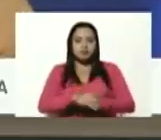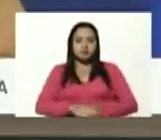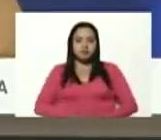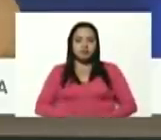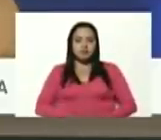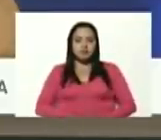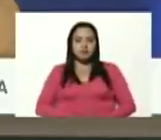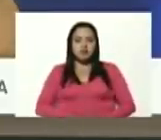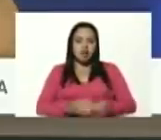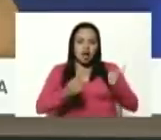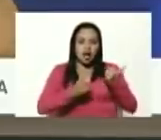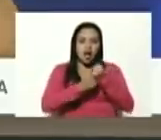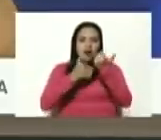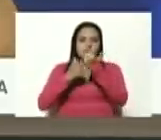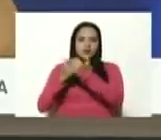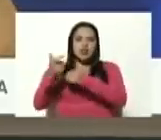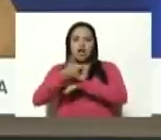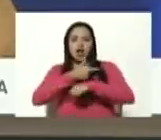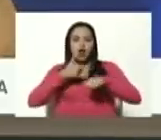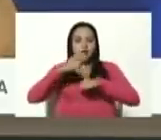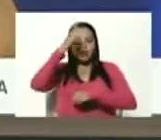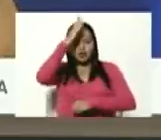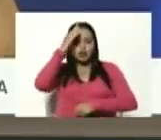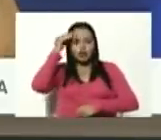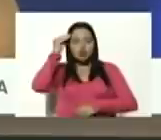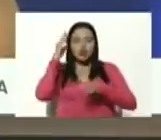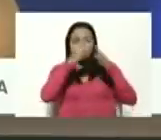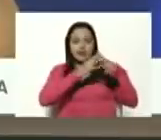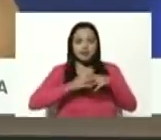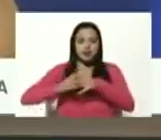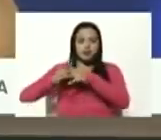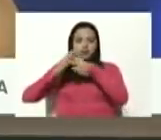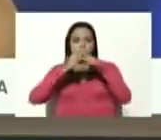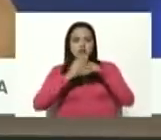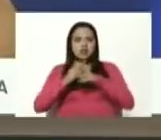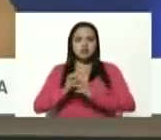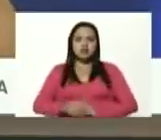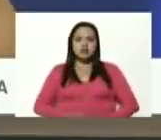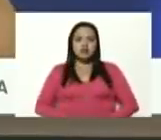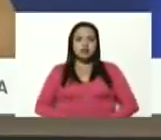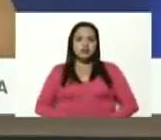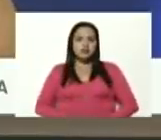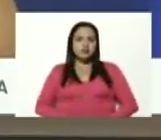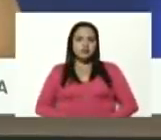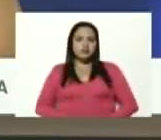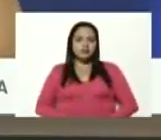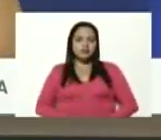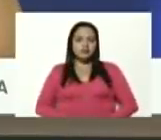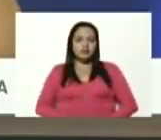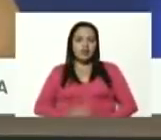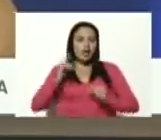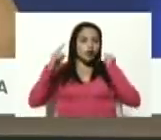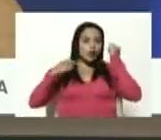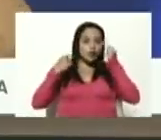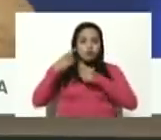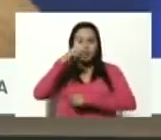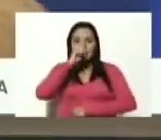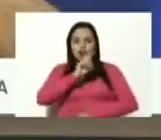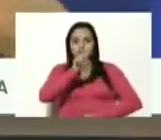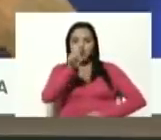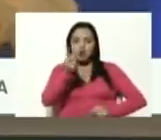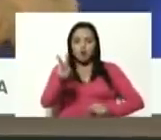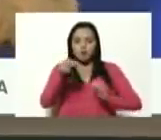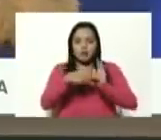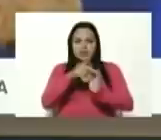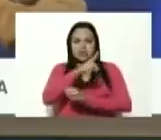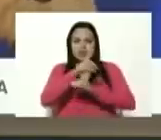Financiados por el gobierno de Donald Trump en los Estados Unidos, enloquecidos en el año 2017. Eran los primeros